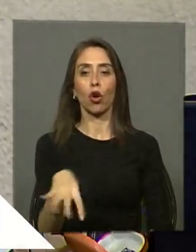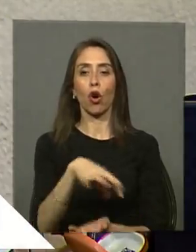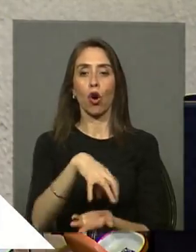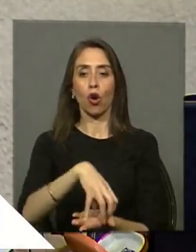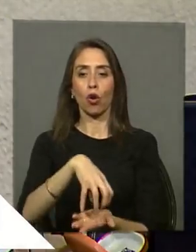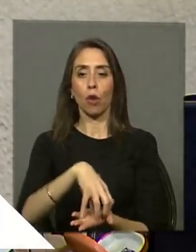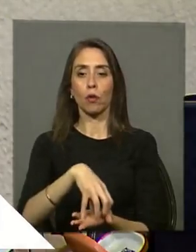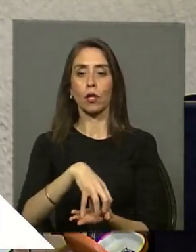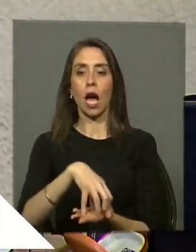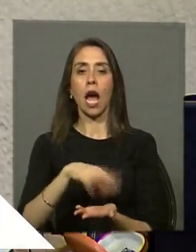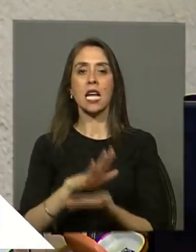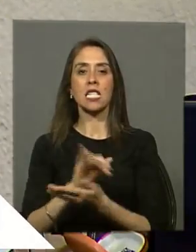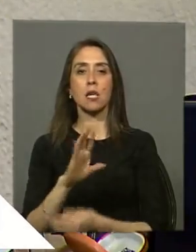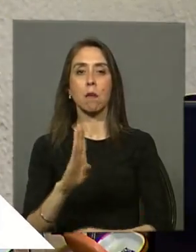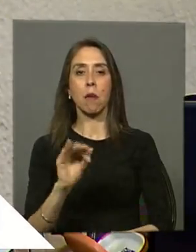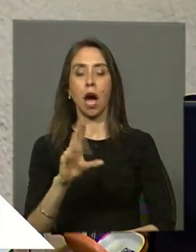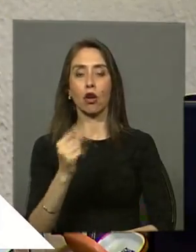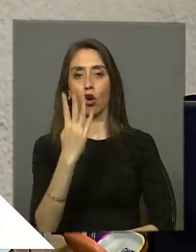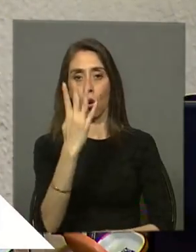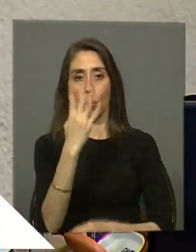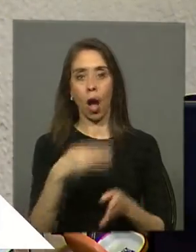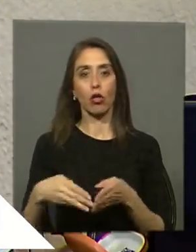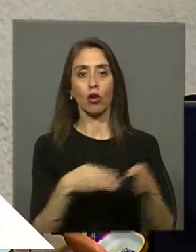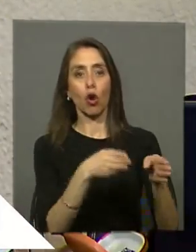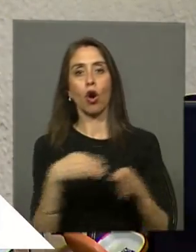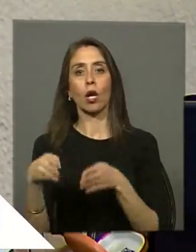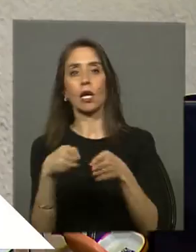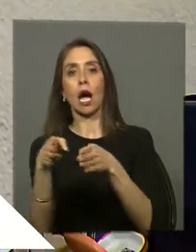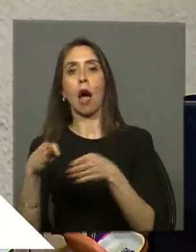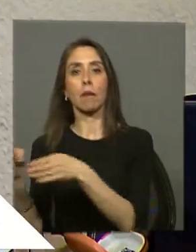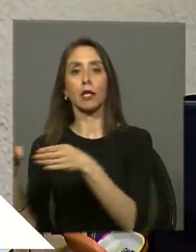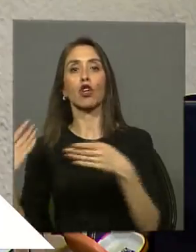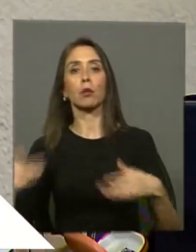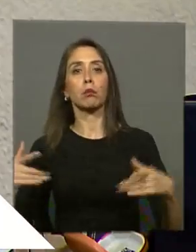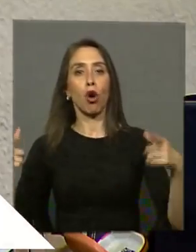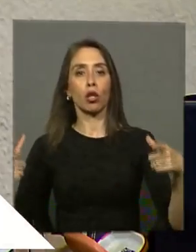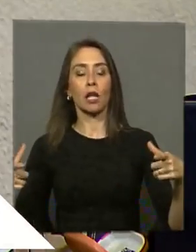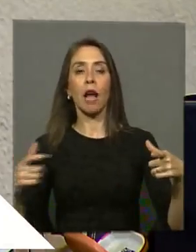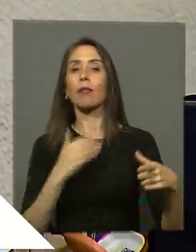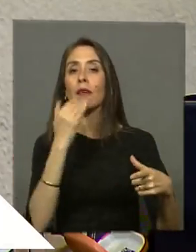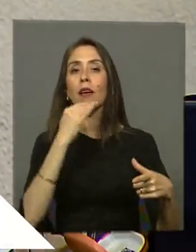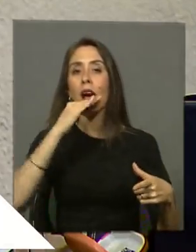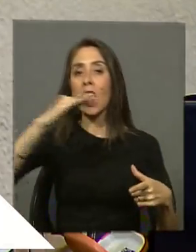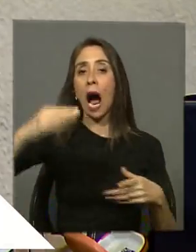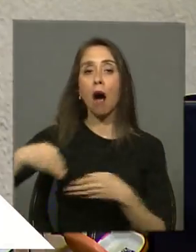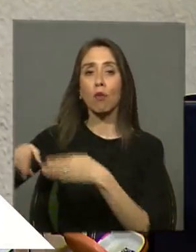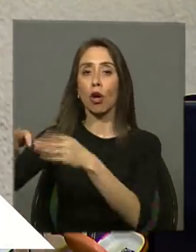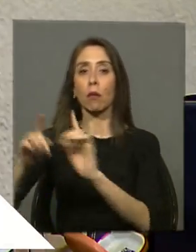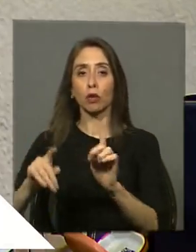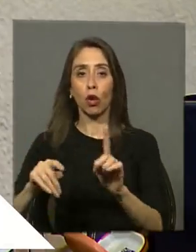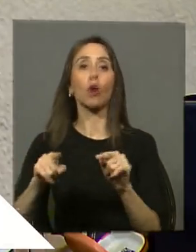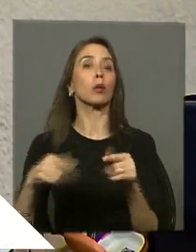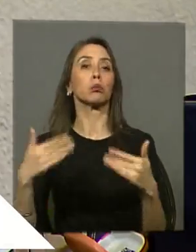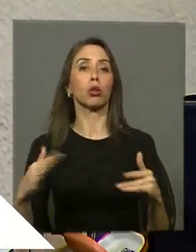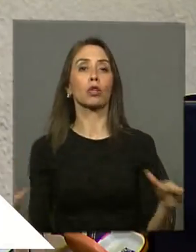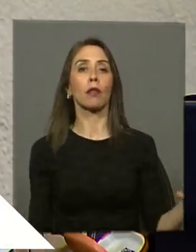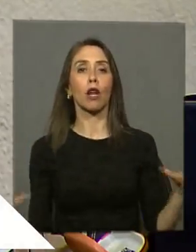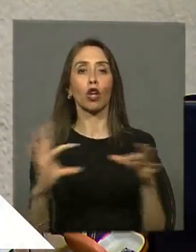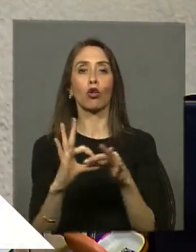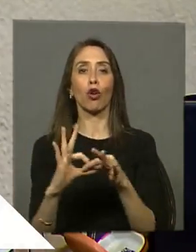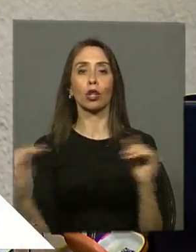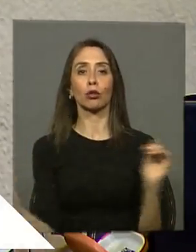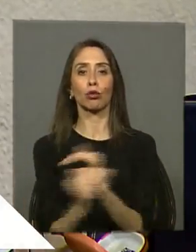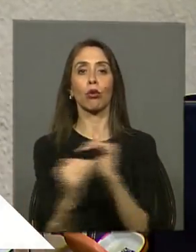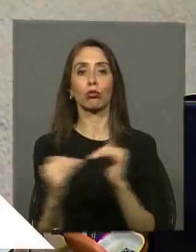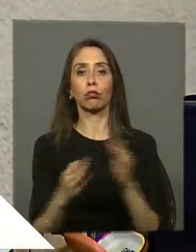en Chimbarongo son 4 caminos que son estructurantes que no son caminos básicos rurales que son caminos además que entendemos